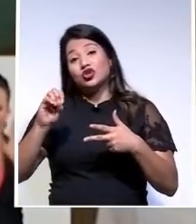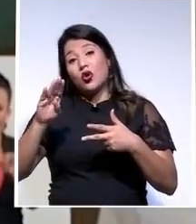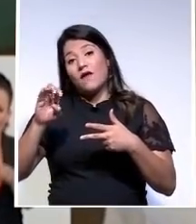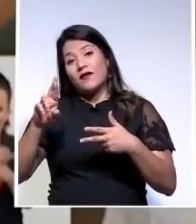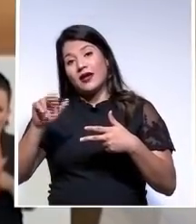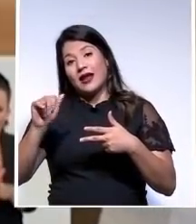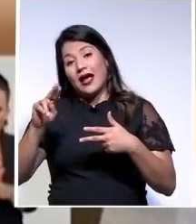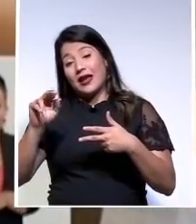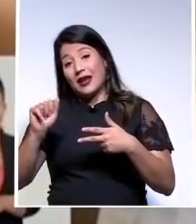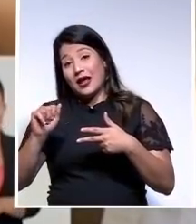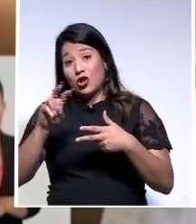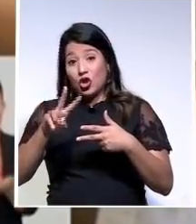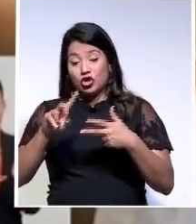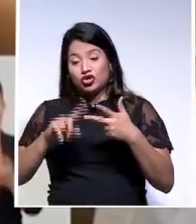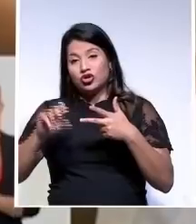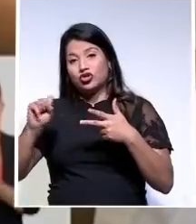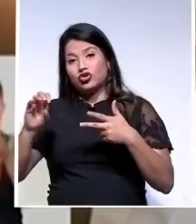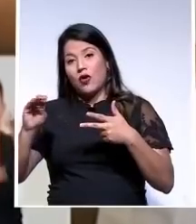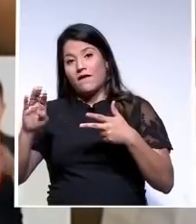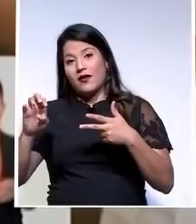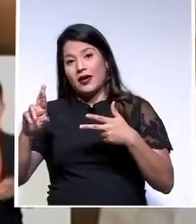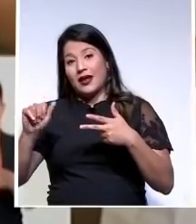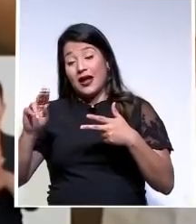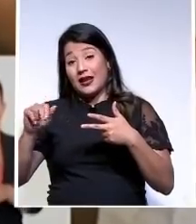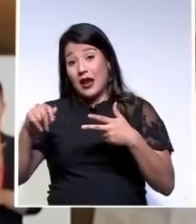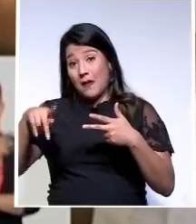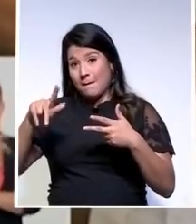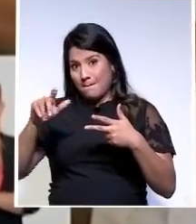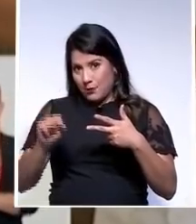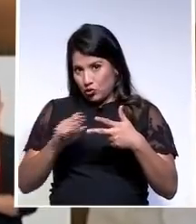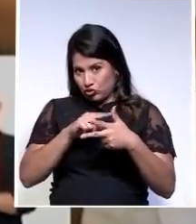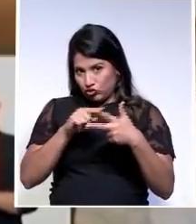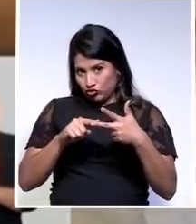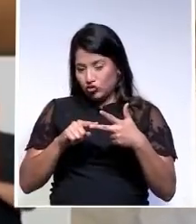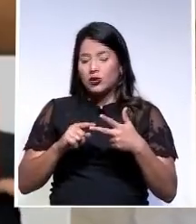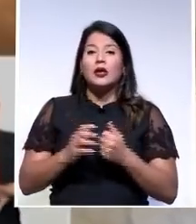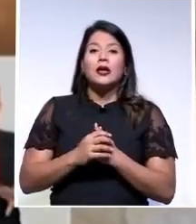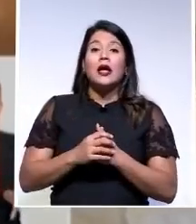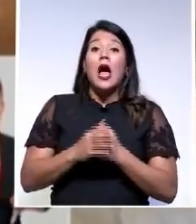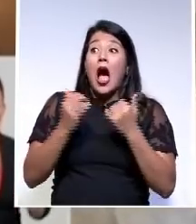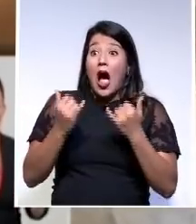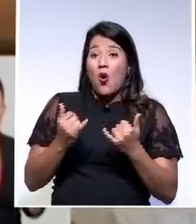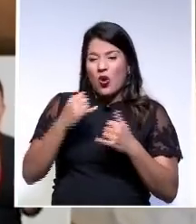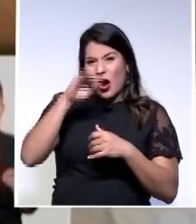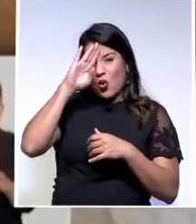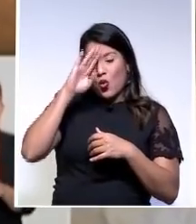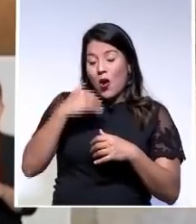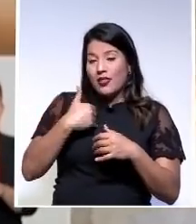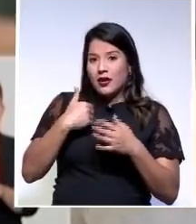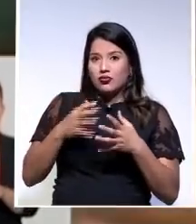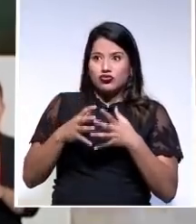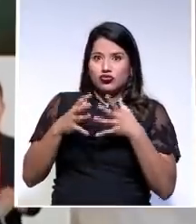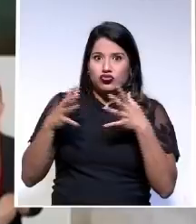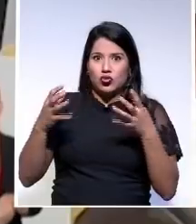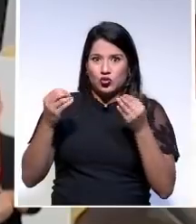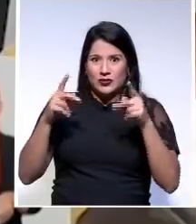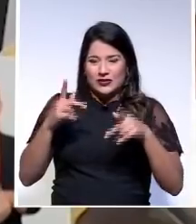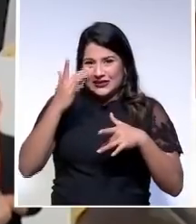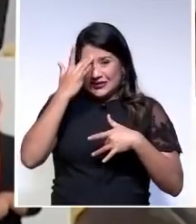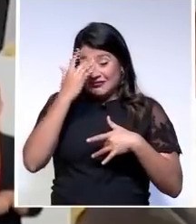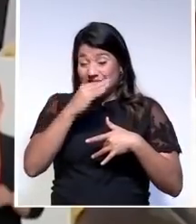de vacunar al 70% de su población. La medida se toma en momentos en que Cuba enfrenta un pico de casos de contagios